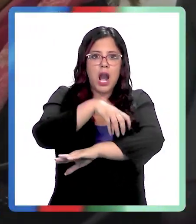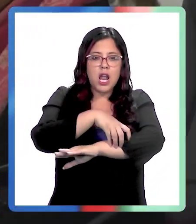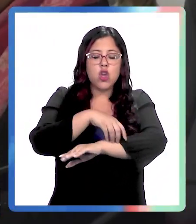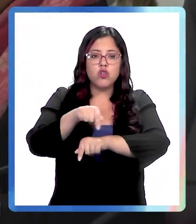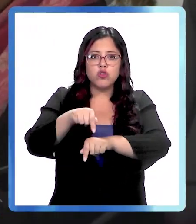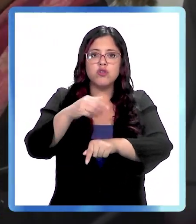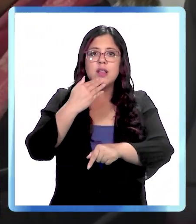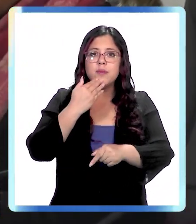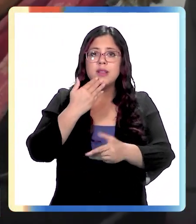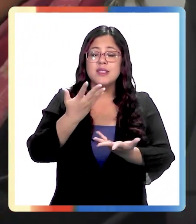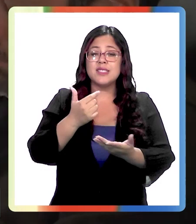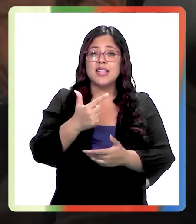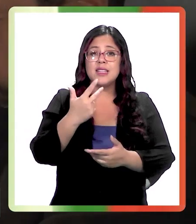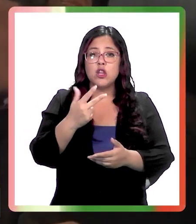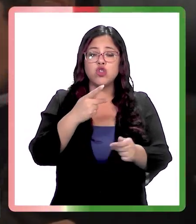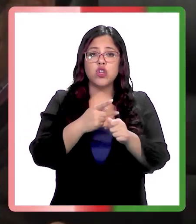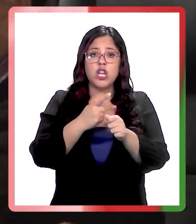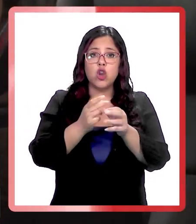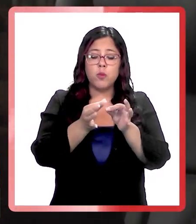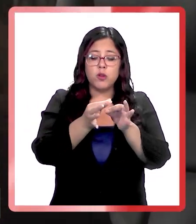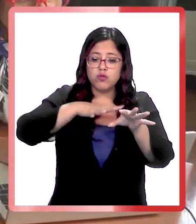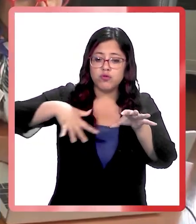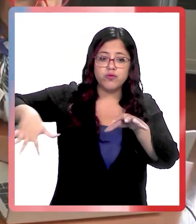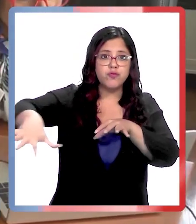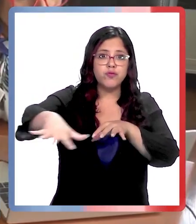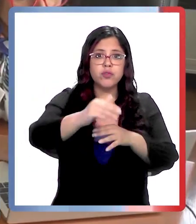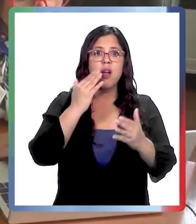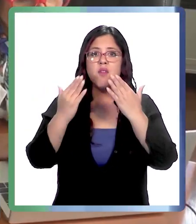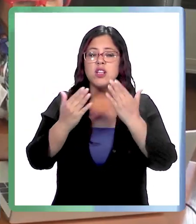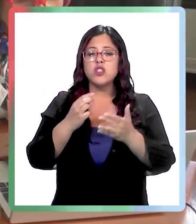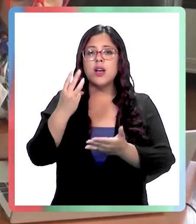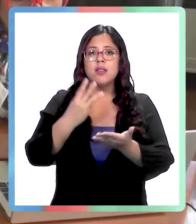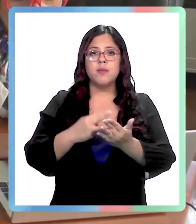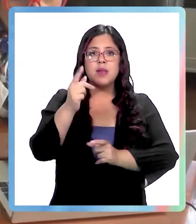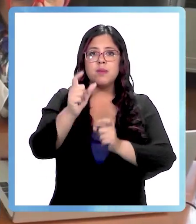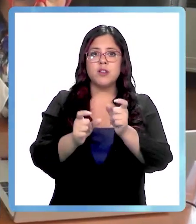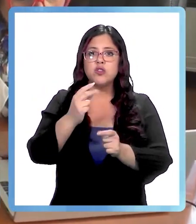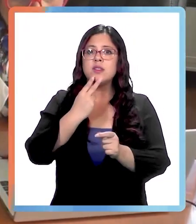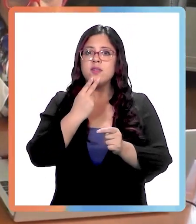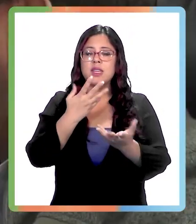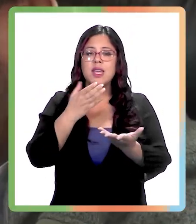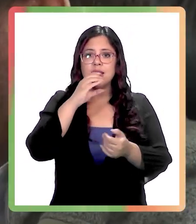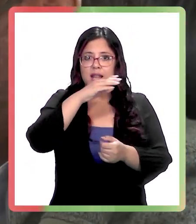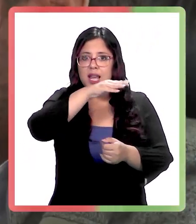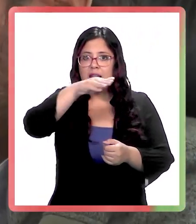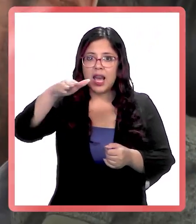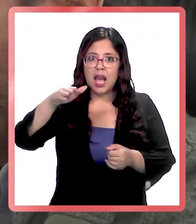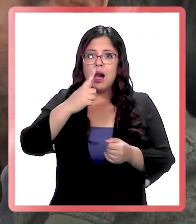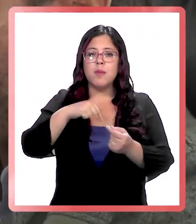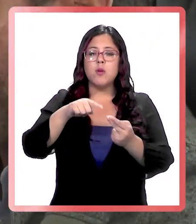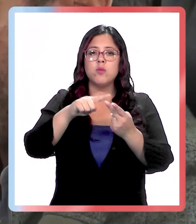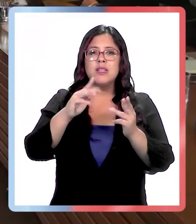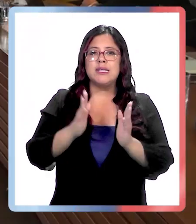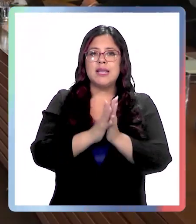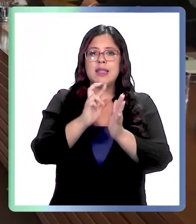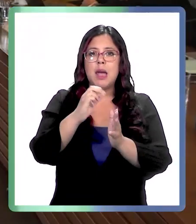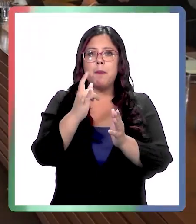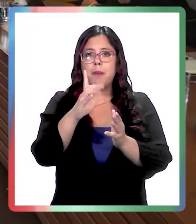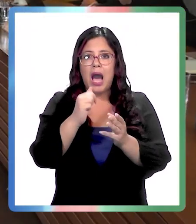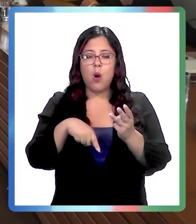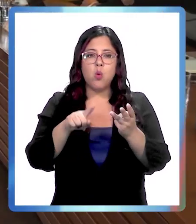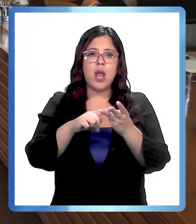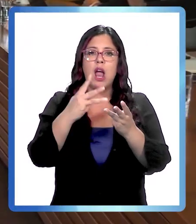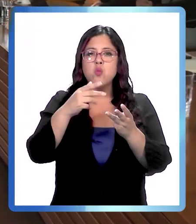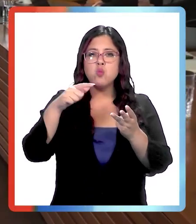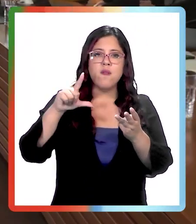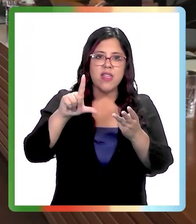que abarcará una red de 78 kilómetros, beneficiará a aproximadamente 3.000 habitantes de los sectores rurales de Chucauco, Santa Paula y 9 de